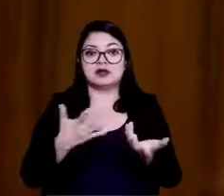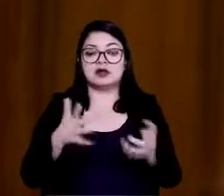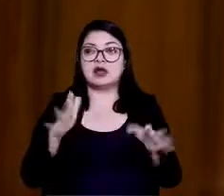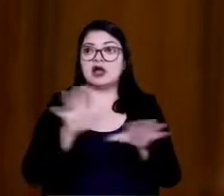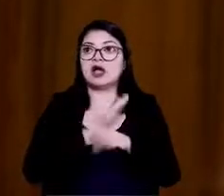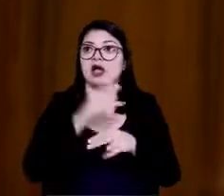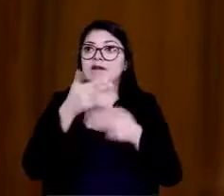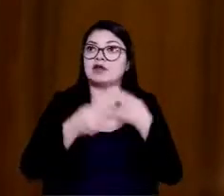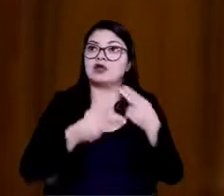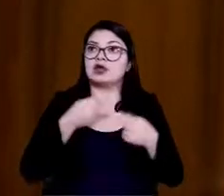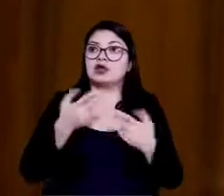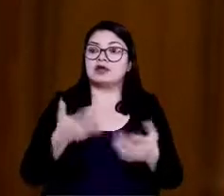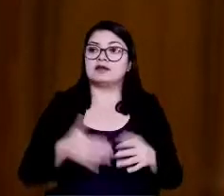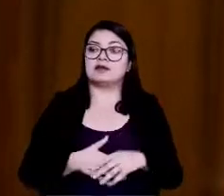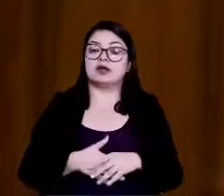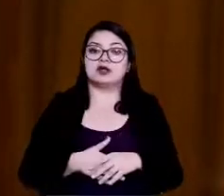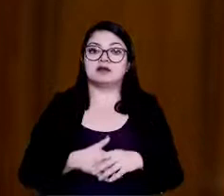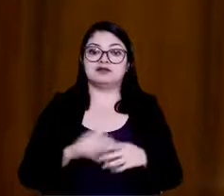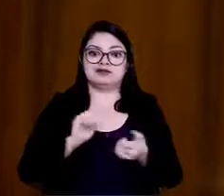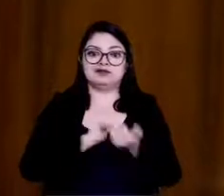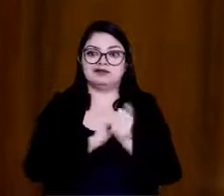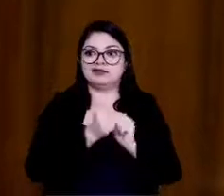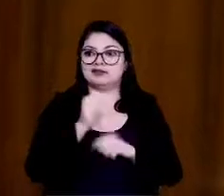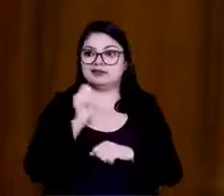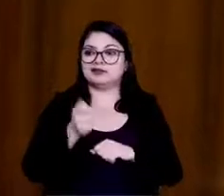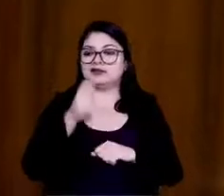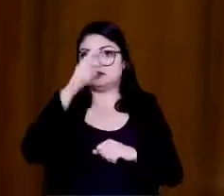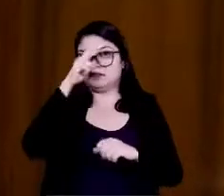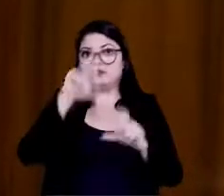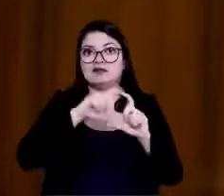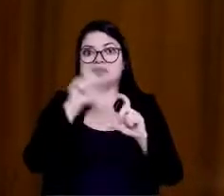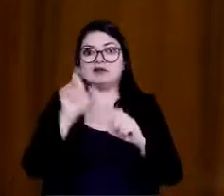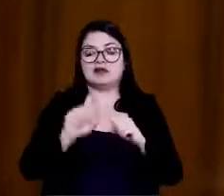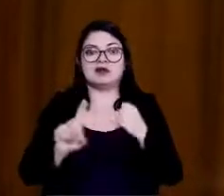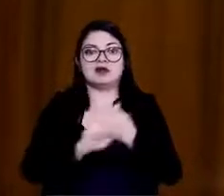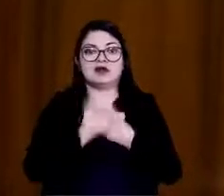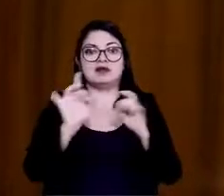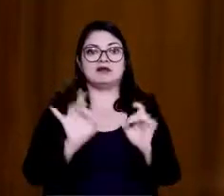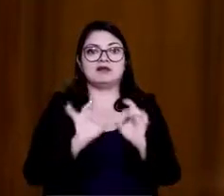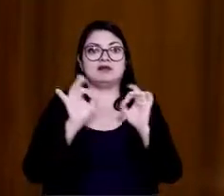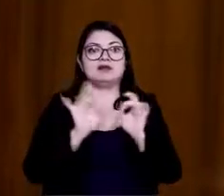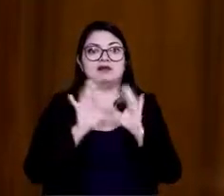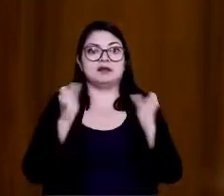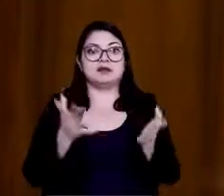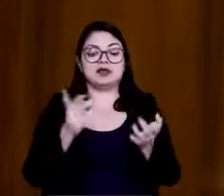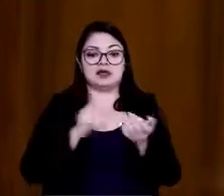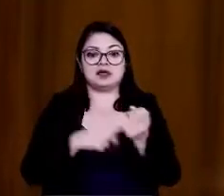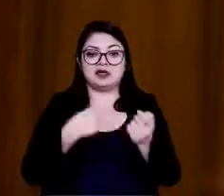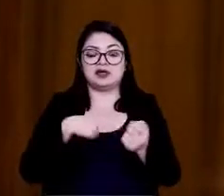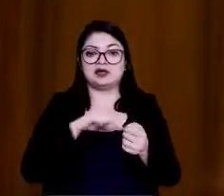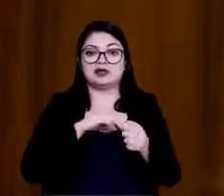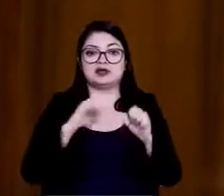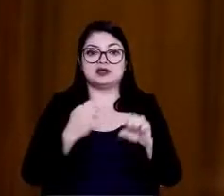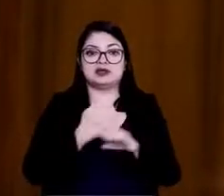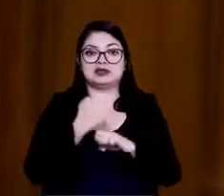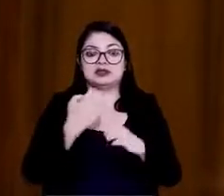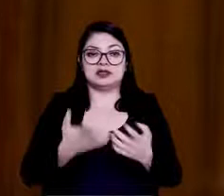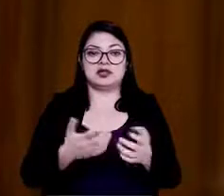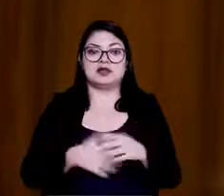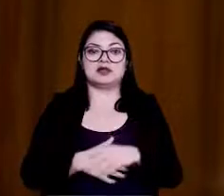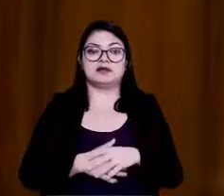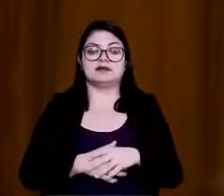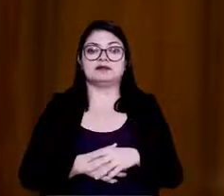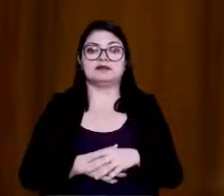meteorológicos que han azotado a todo el país y en consecuencia a nuestra entidad. En